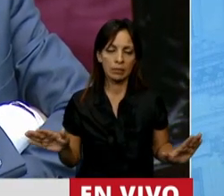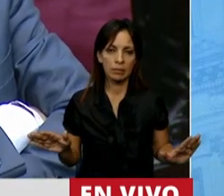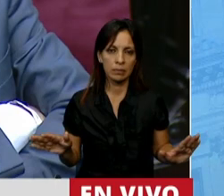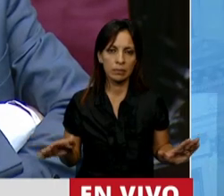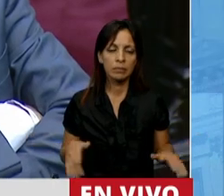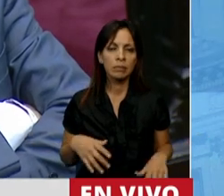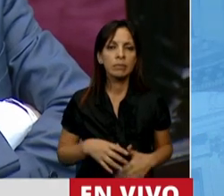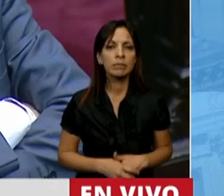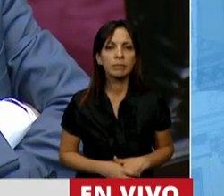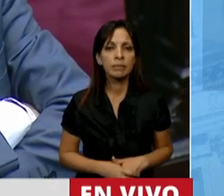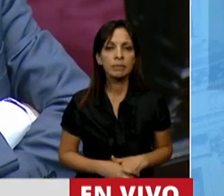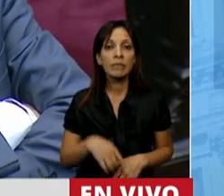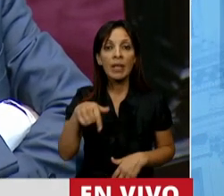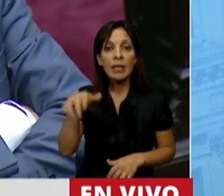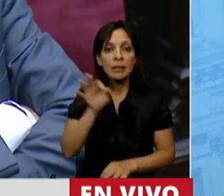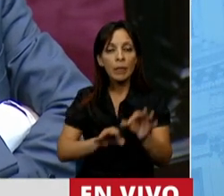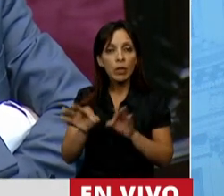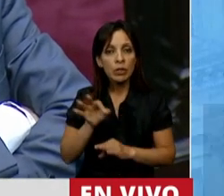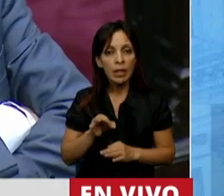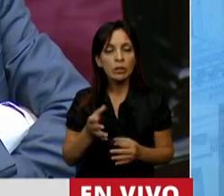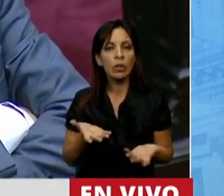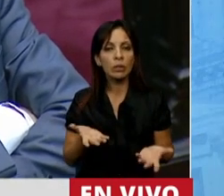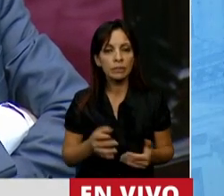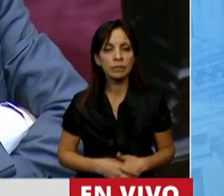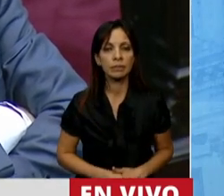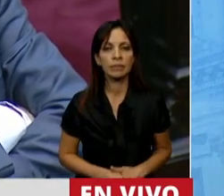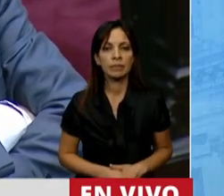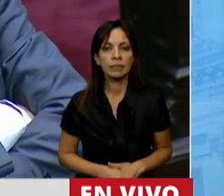Claramente, este proyecto también se trata